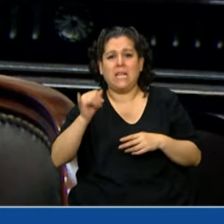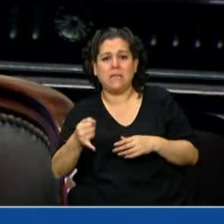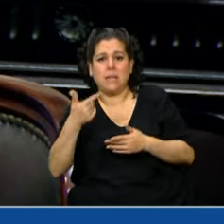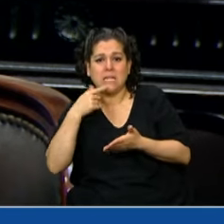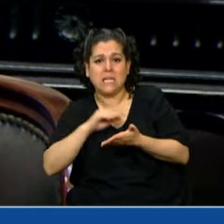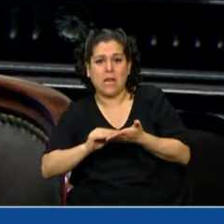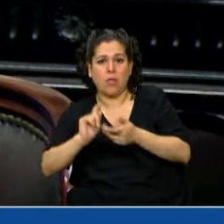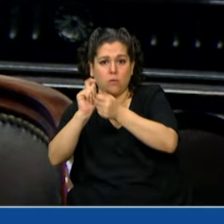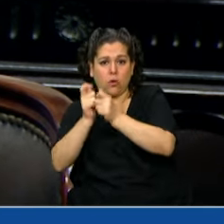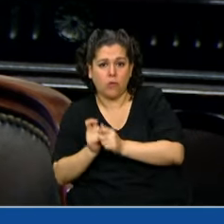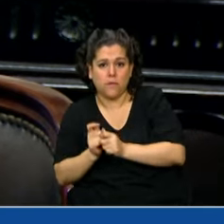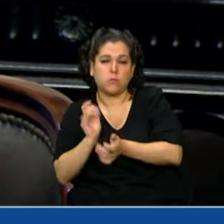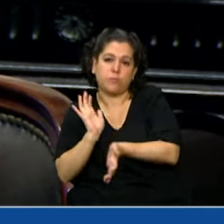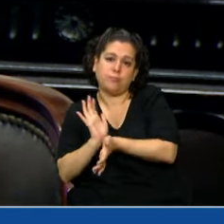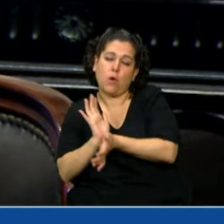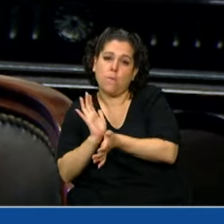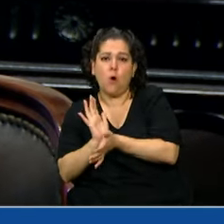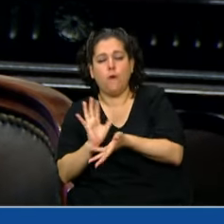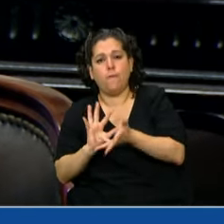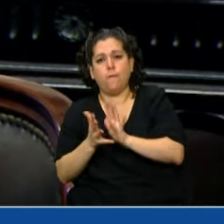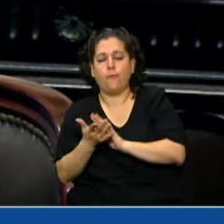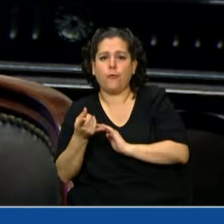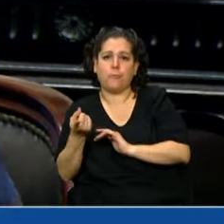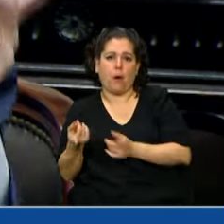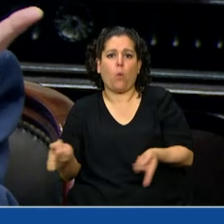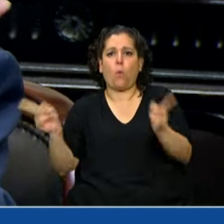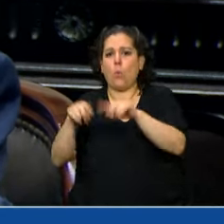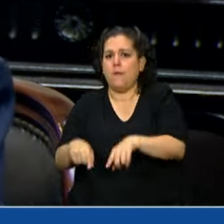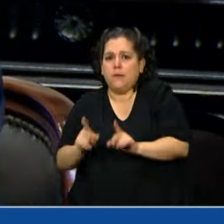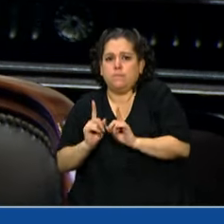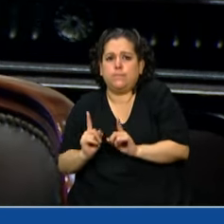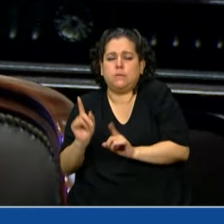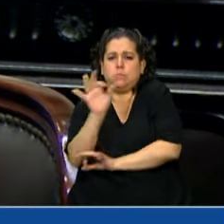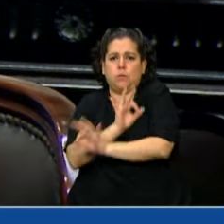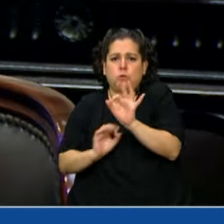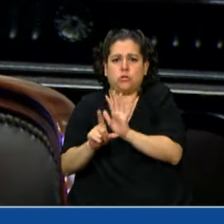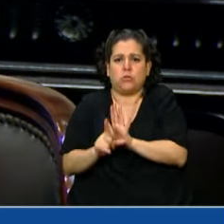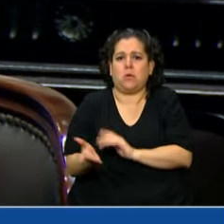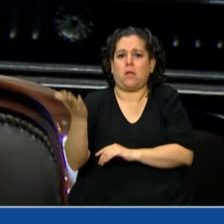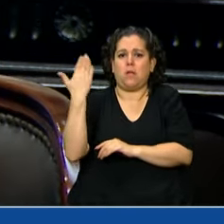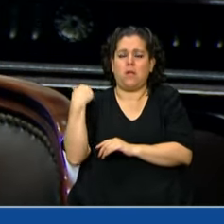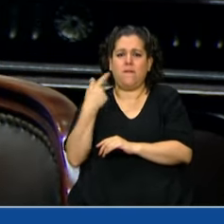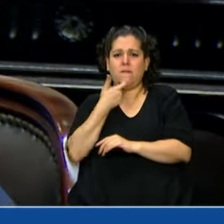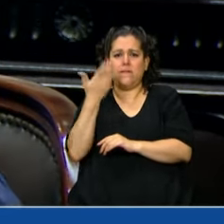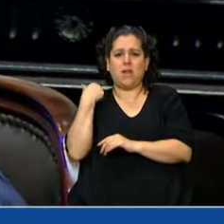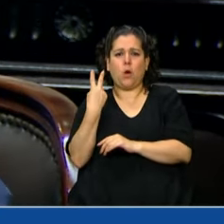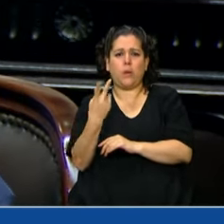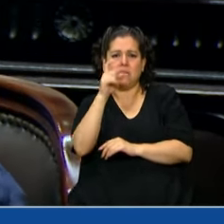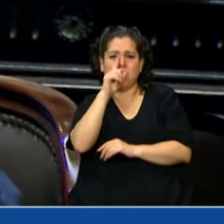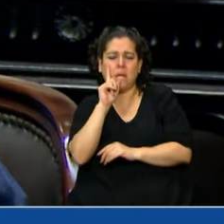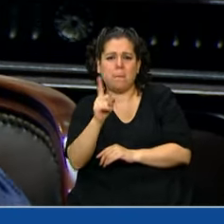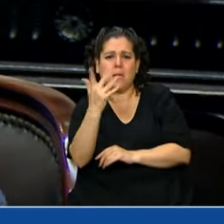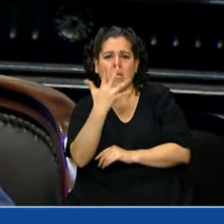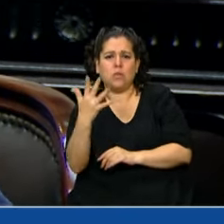modificaciones del senado es casi lo mismo que volver al régimen de la ley 27551